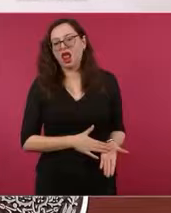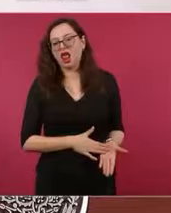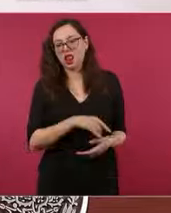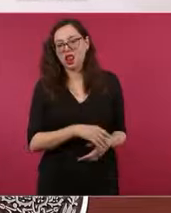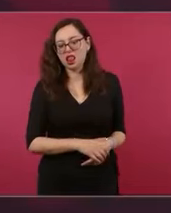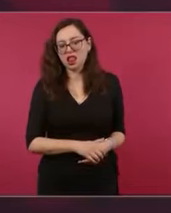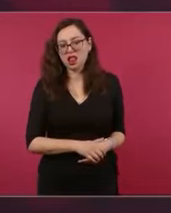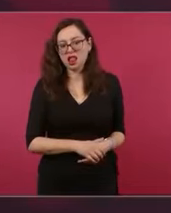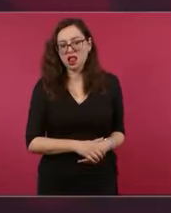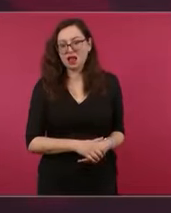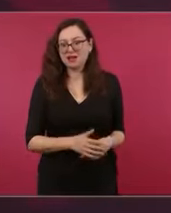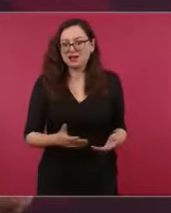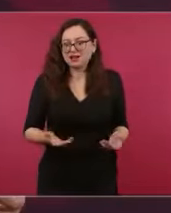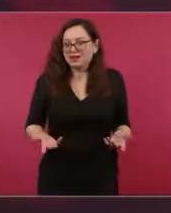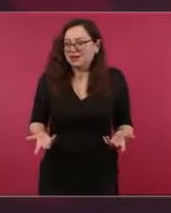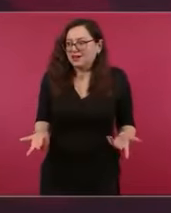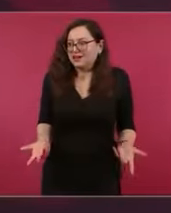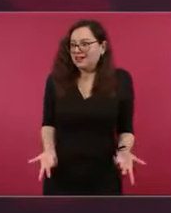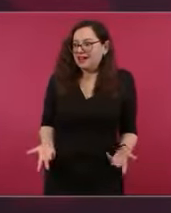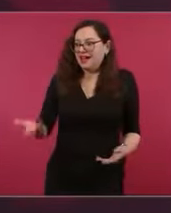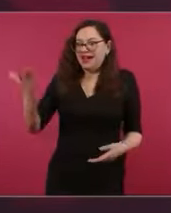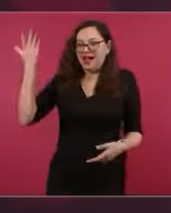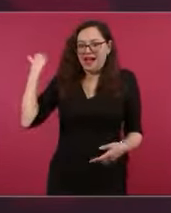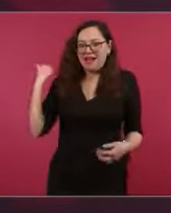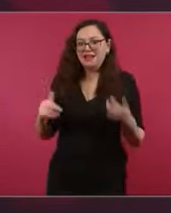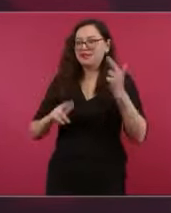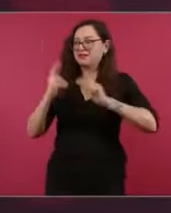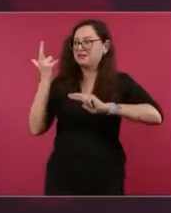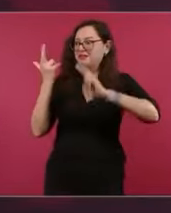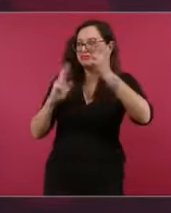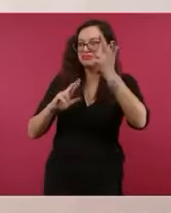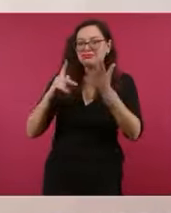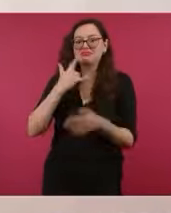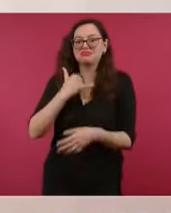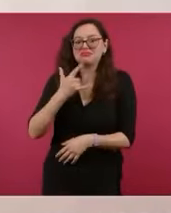sociales. La soberanía, llegaron estos